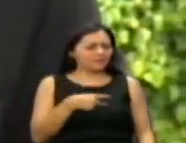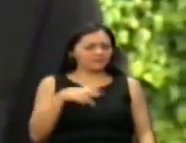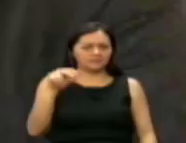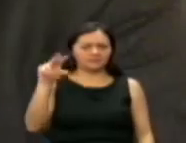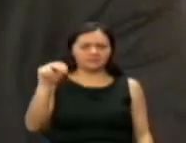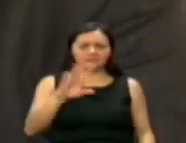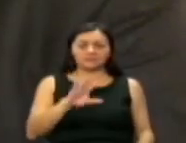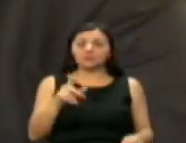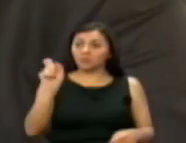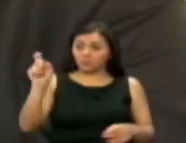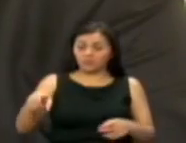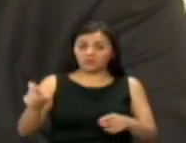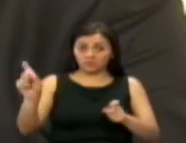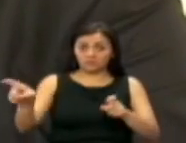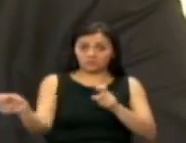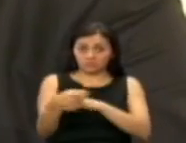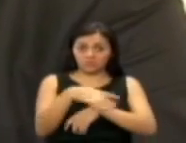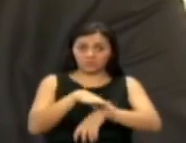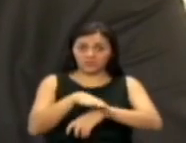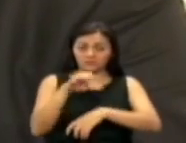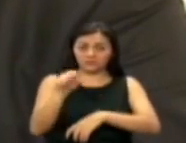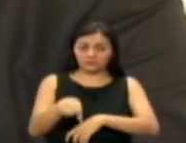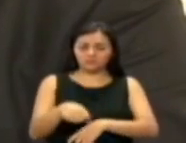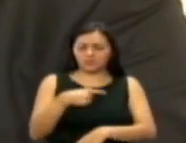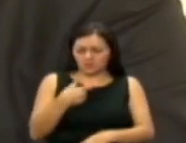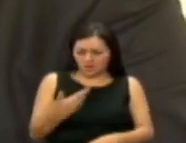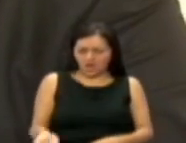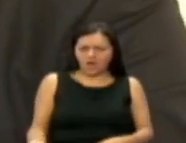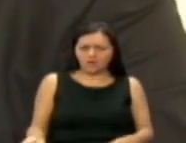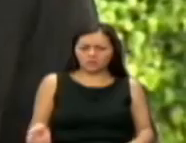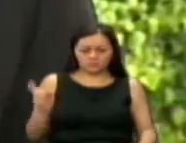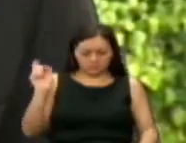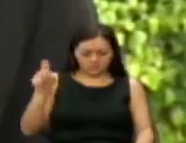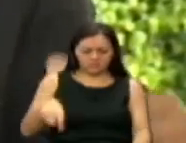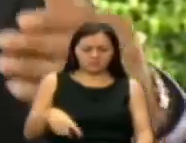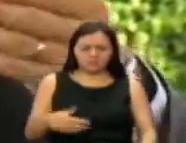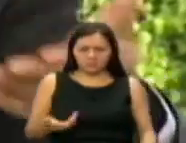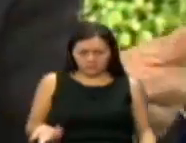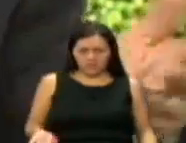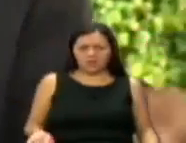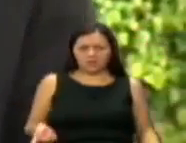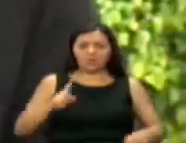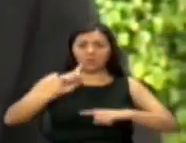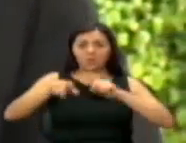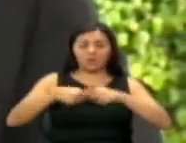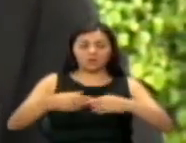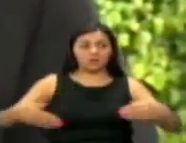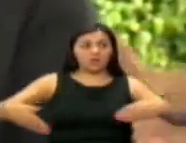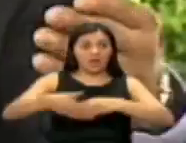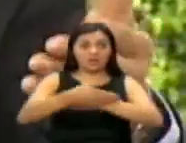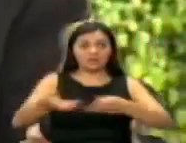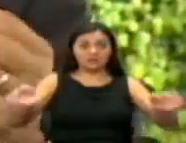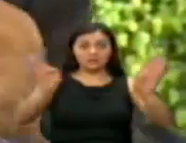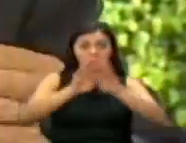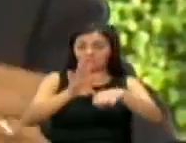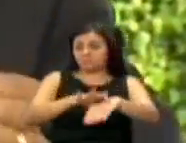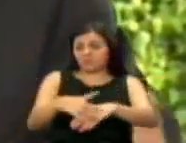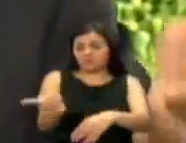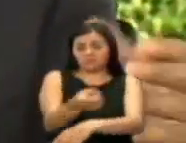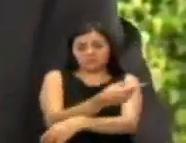Acciones judiciales contra los líderes de la marcha. Pero por supuesto, se tiene que hacer para los que cerraron los caminos, para los que agredieron. Tenemos